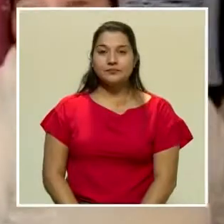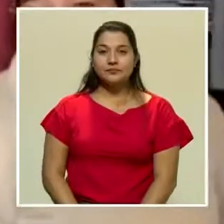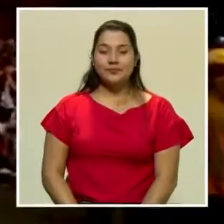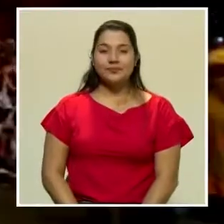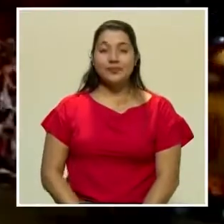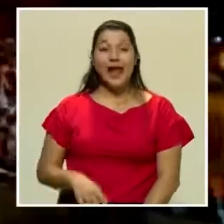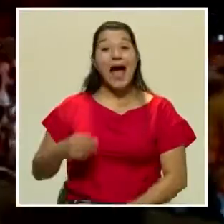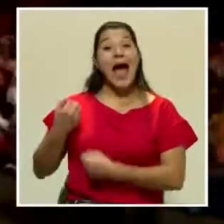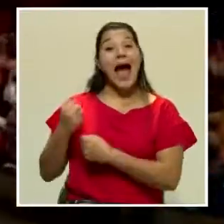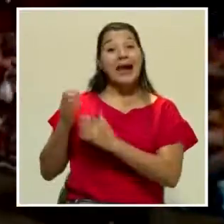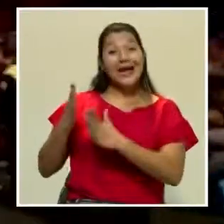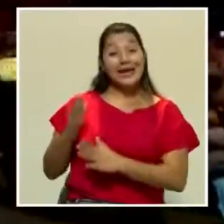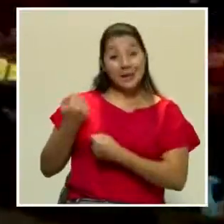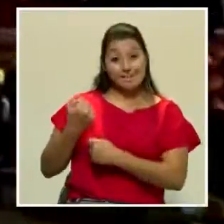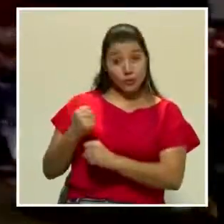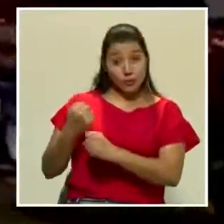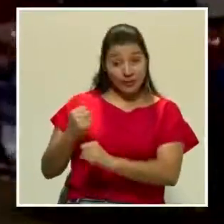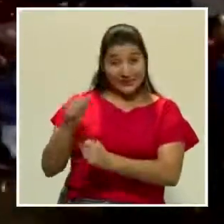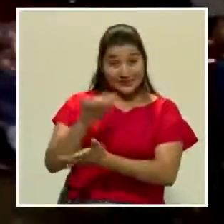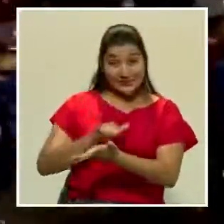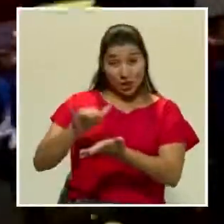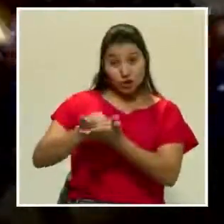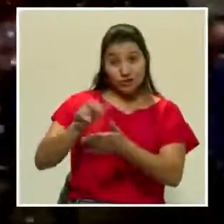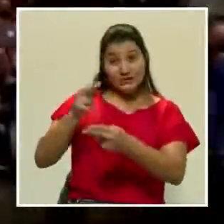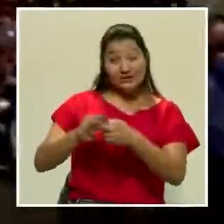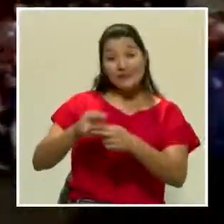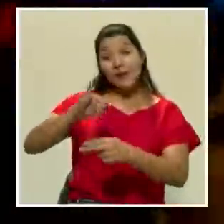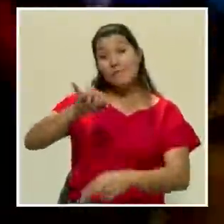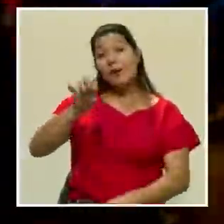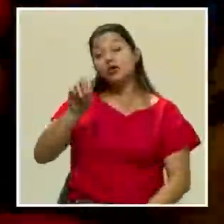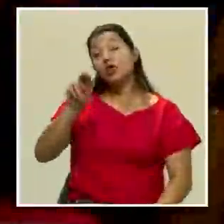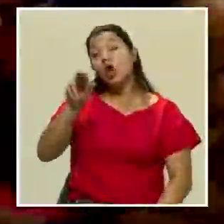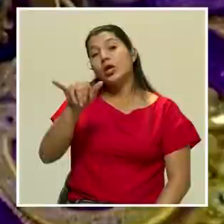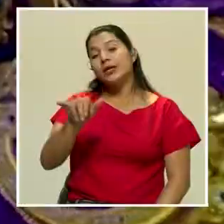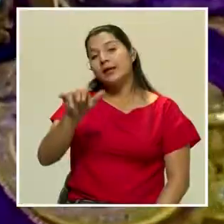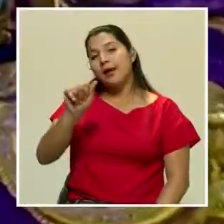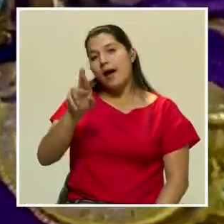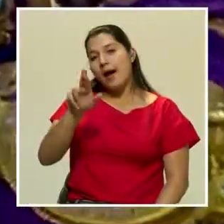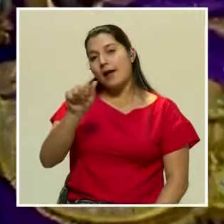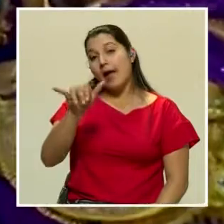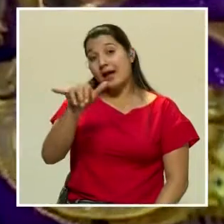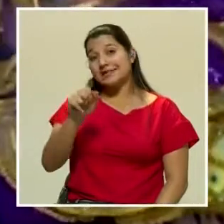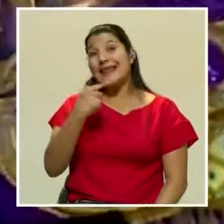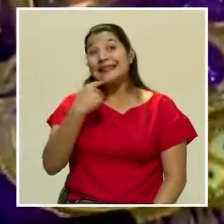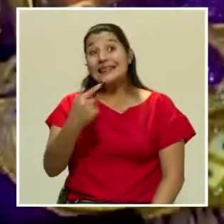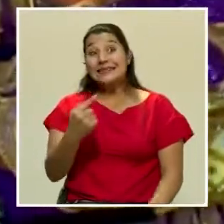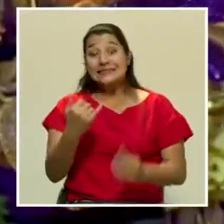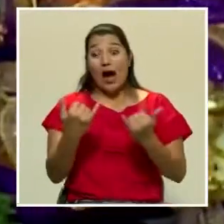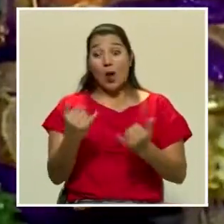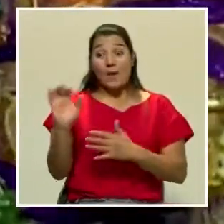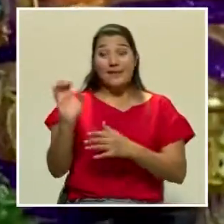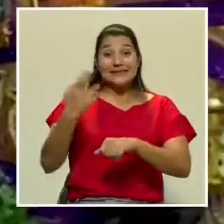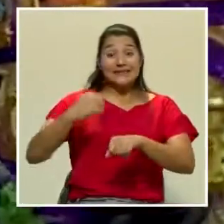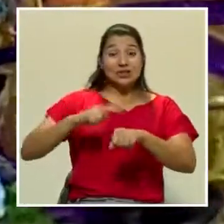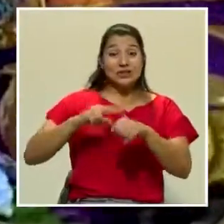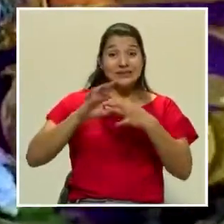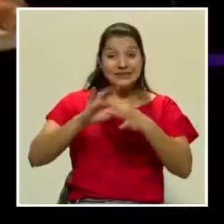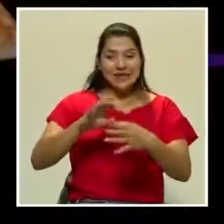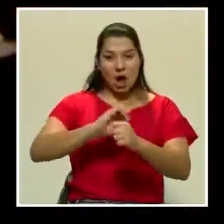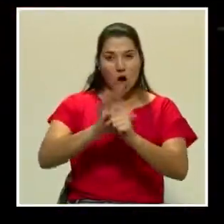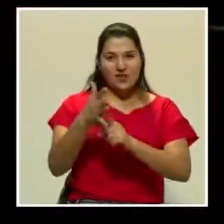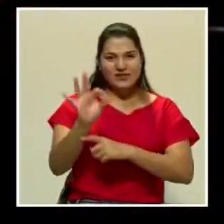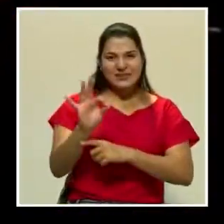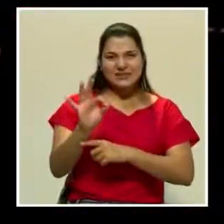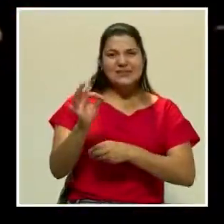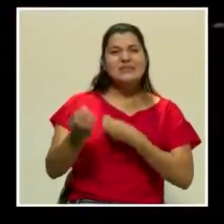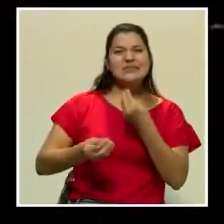El alcalde de la Municipalidad de San José, Johnny Araya, informó que la emergencia generada por la pandemia del COVID-19 los